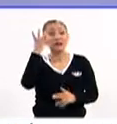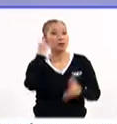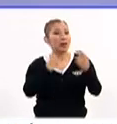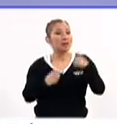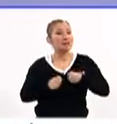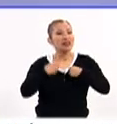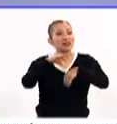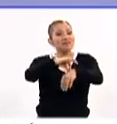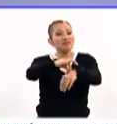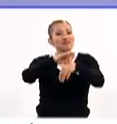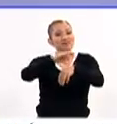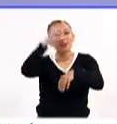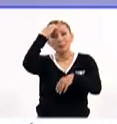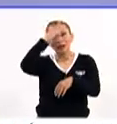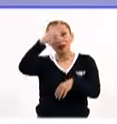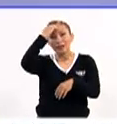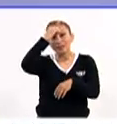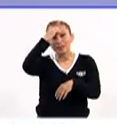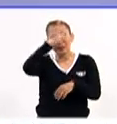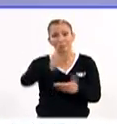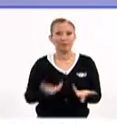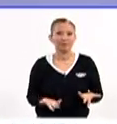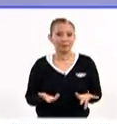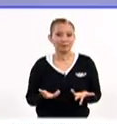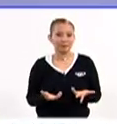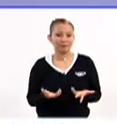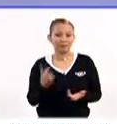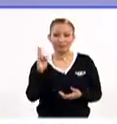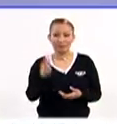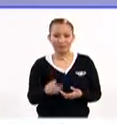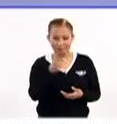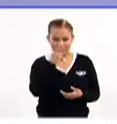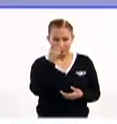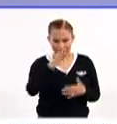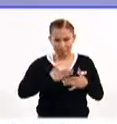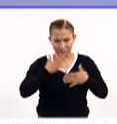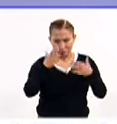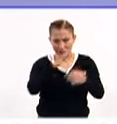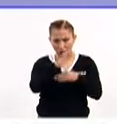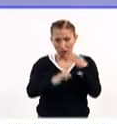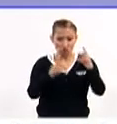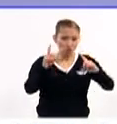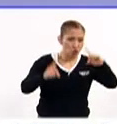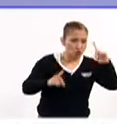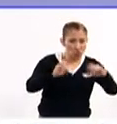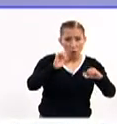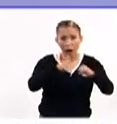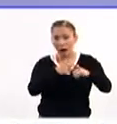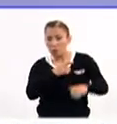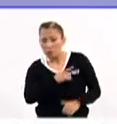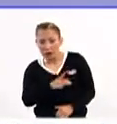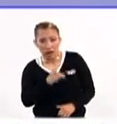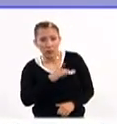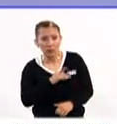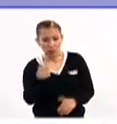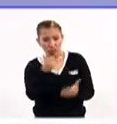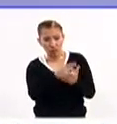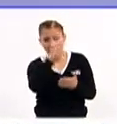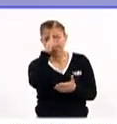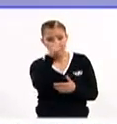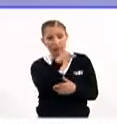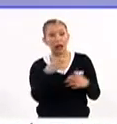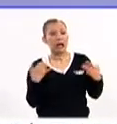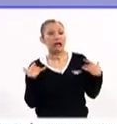puede vivir en una experiencia así. Y la verdad que le digo a todos los que estén en duda o tengan miedo a la Ciudad de